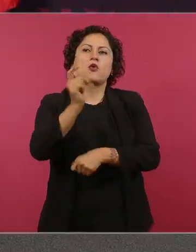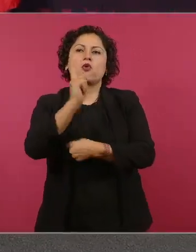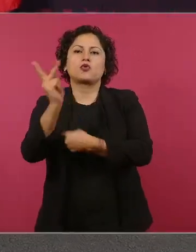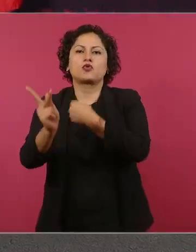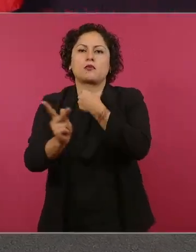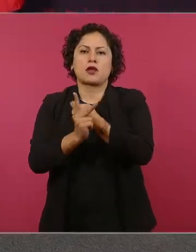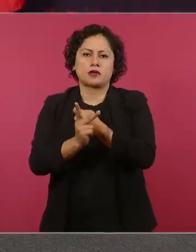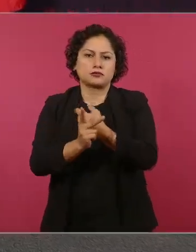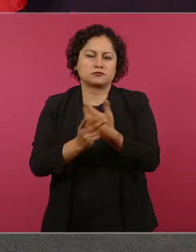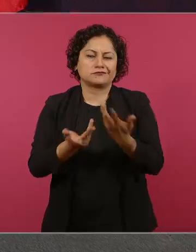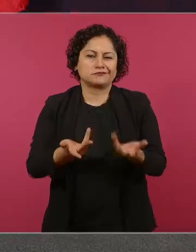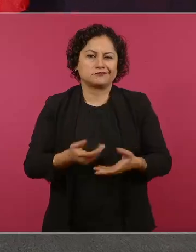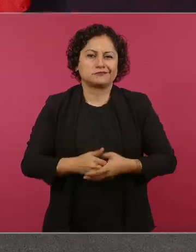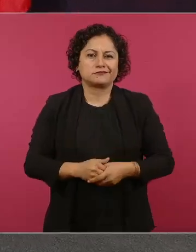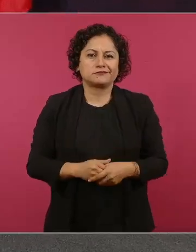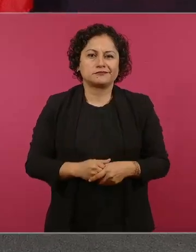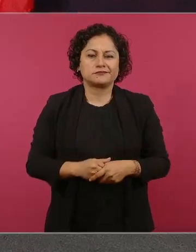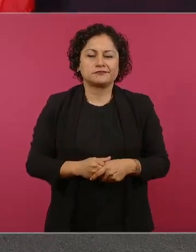países.